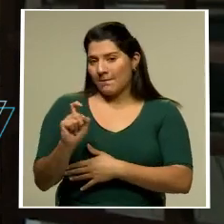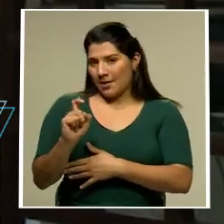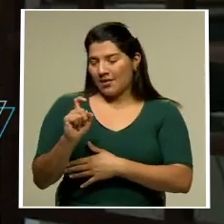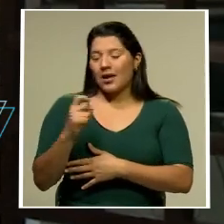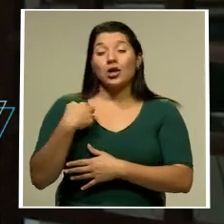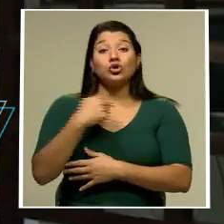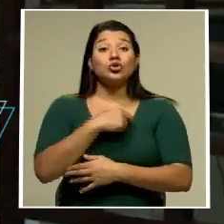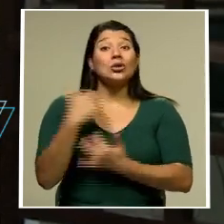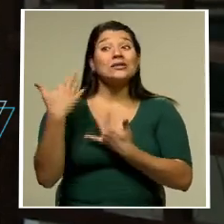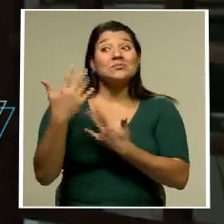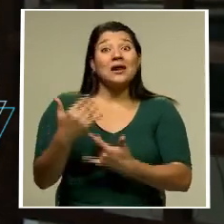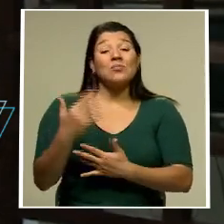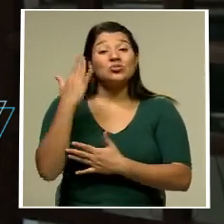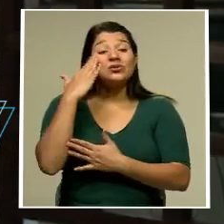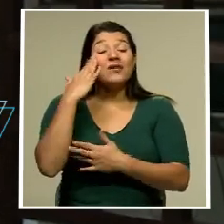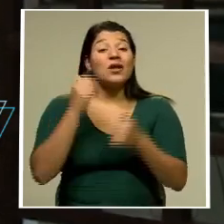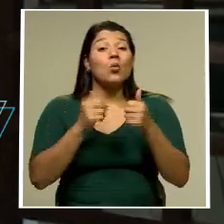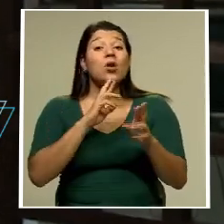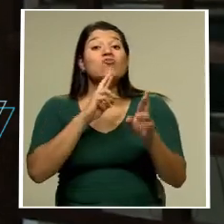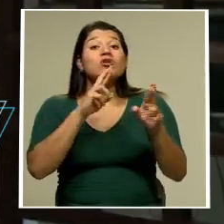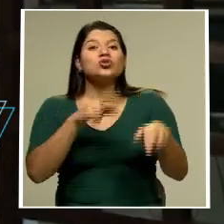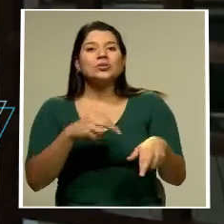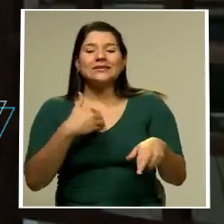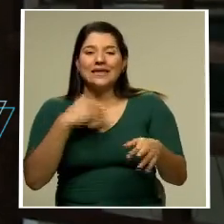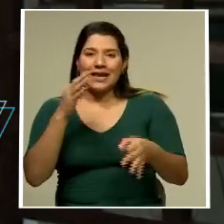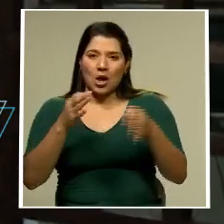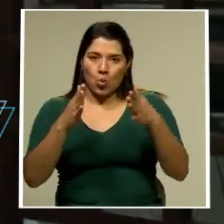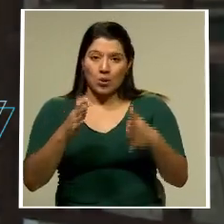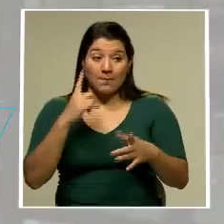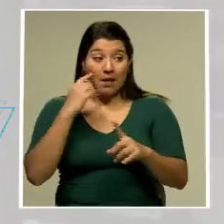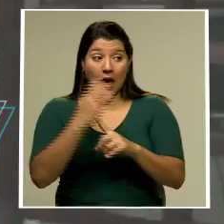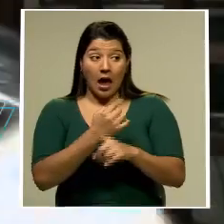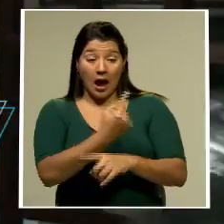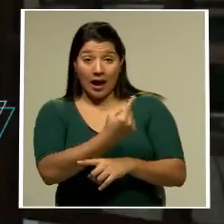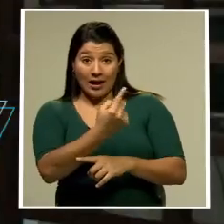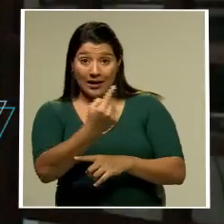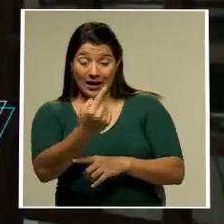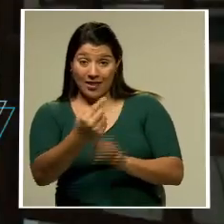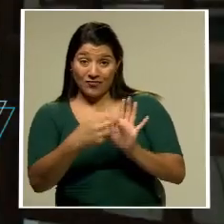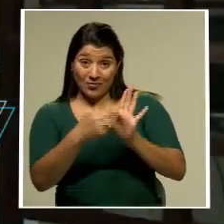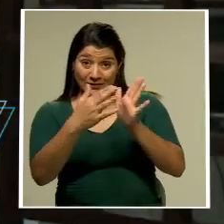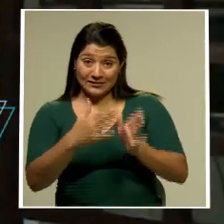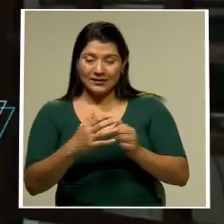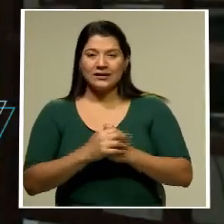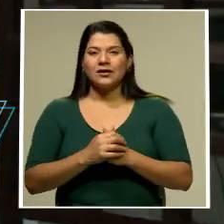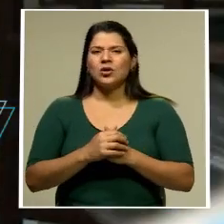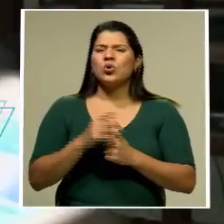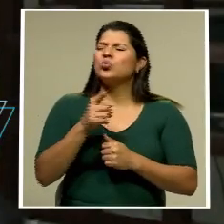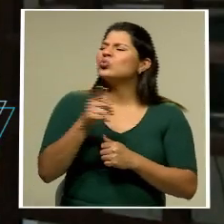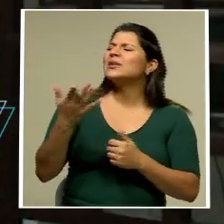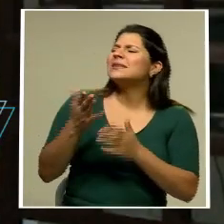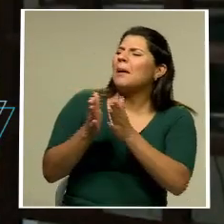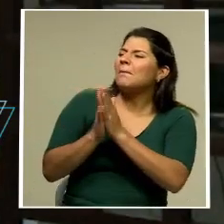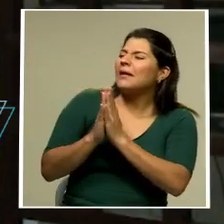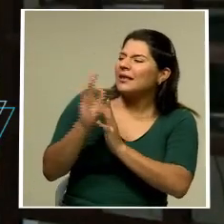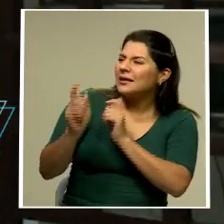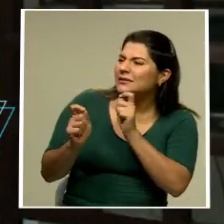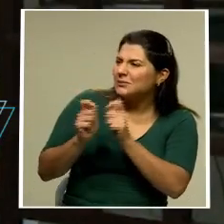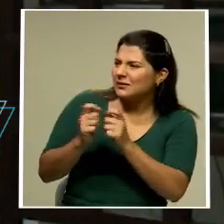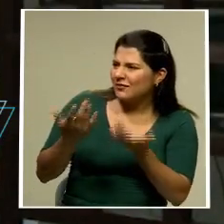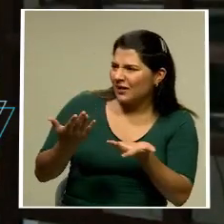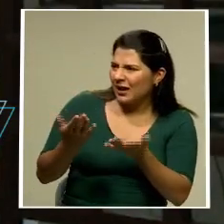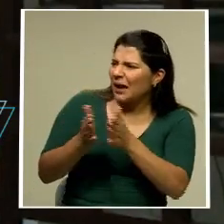conocer cuál es la resolución para cada uno de nuestros representados. ¿Qué están solicitando ustedes específicamente?